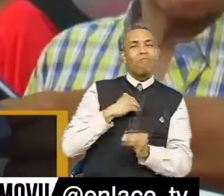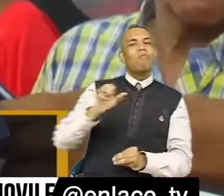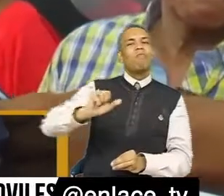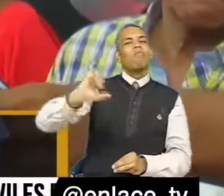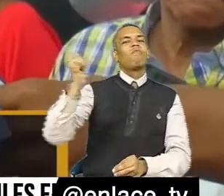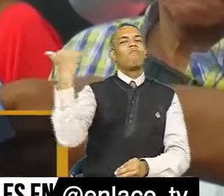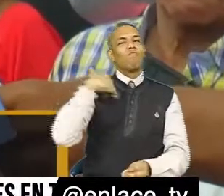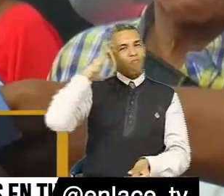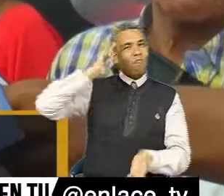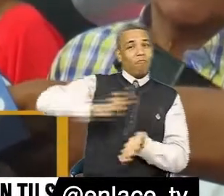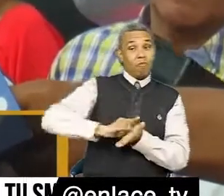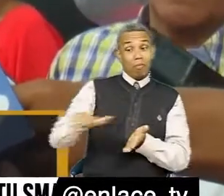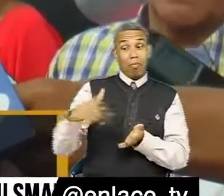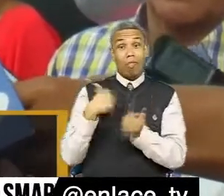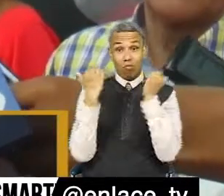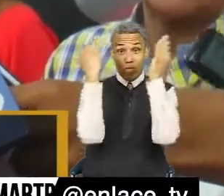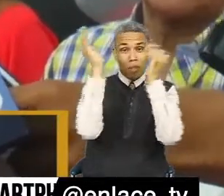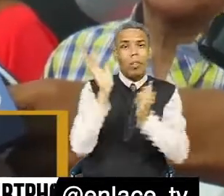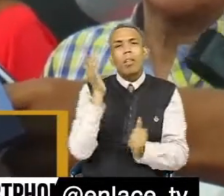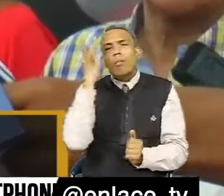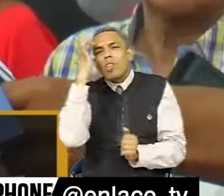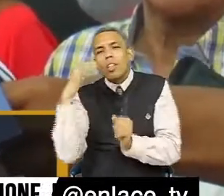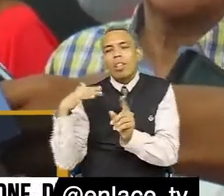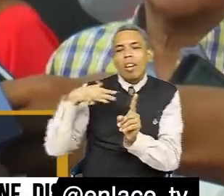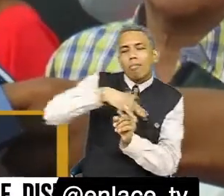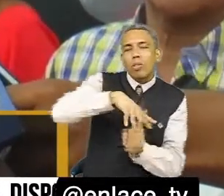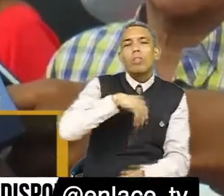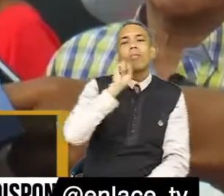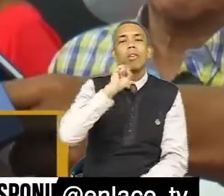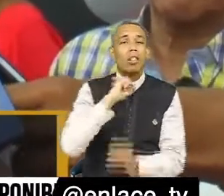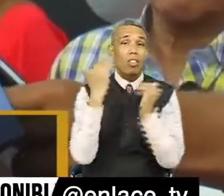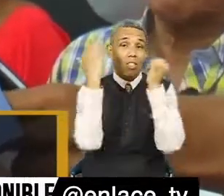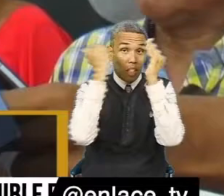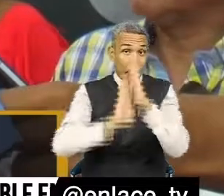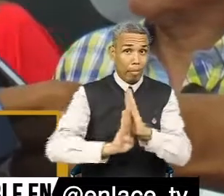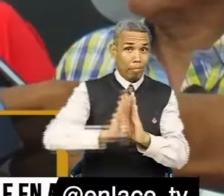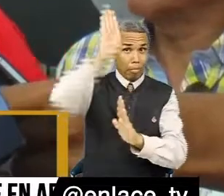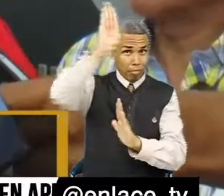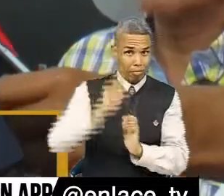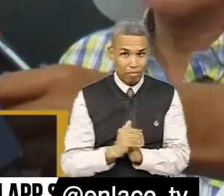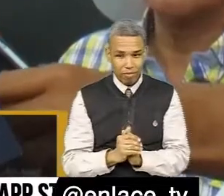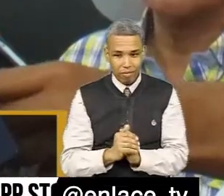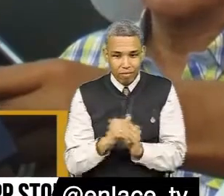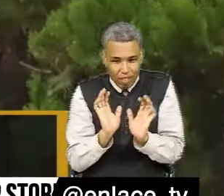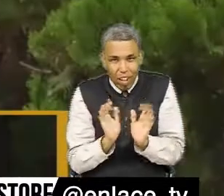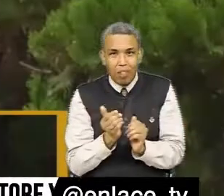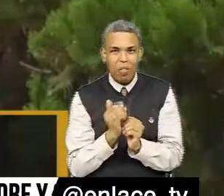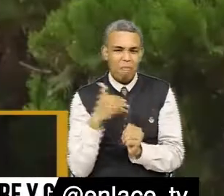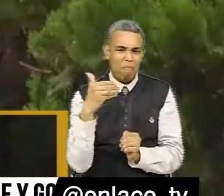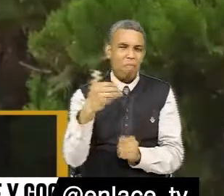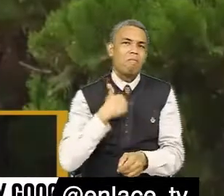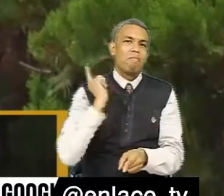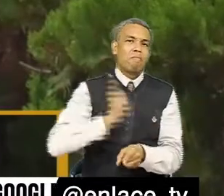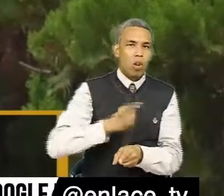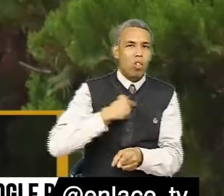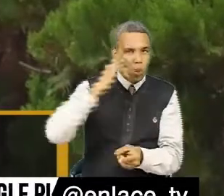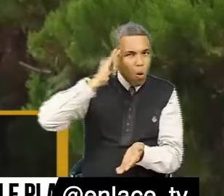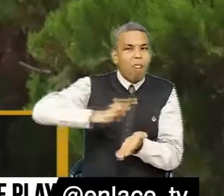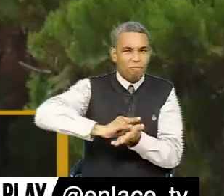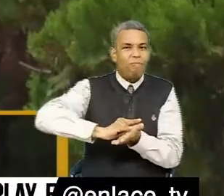unas herramientas en beneficio de barranca como los santandereanos y los barranqueños y los colombianos lo convertimos ya en realidad el senador juan manuel